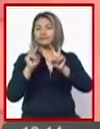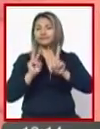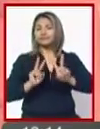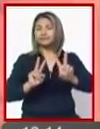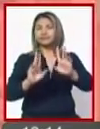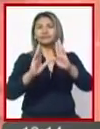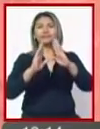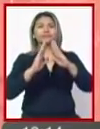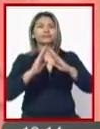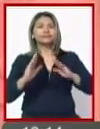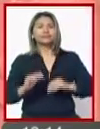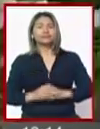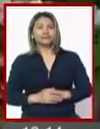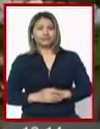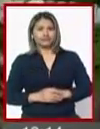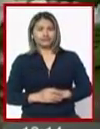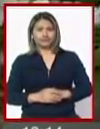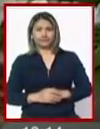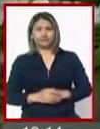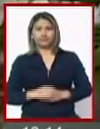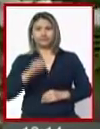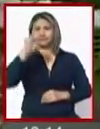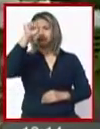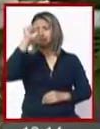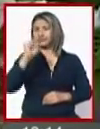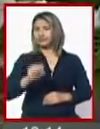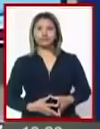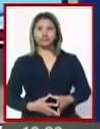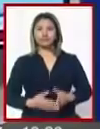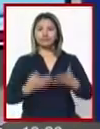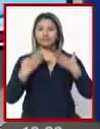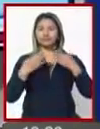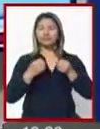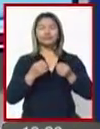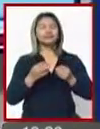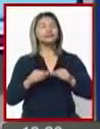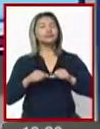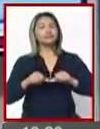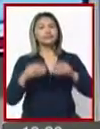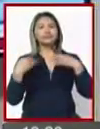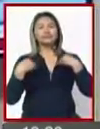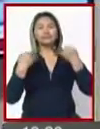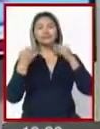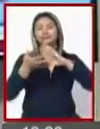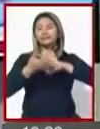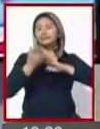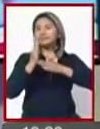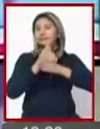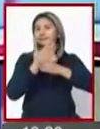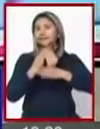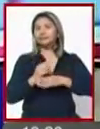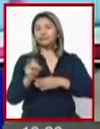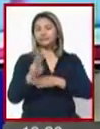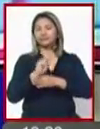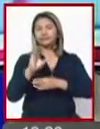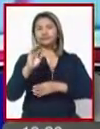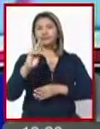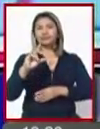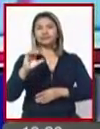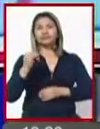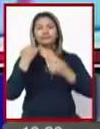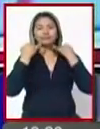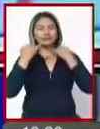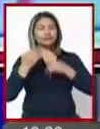velado en instalaciones de la Capilla Castrense en la zona sur de la ciudad de La Paz. Por su preferencia, tenemos más para compartir. El ministro Carlos